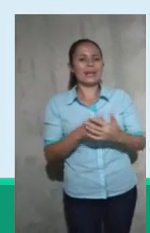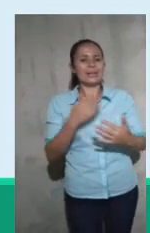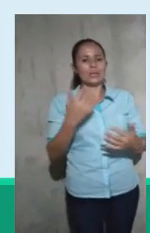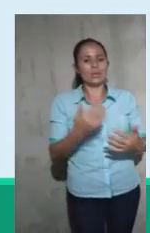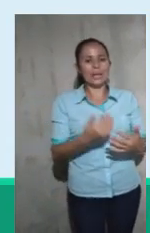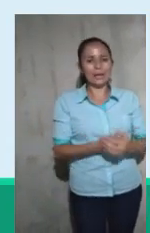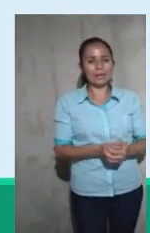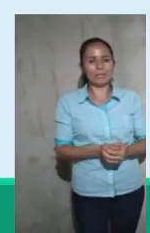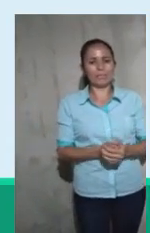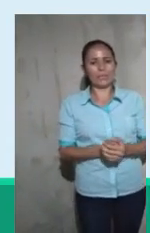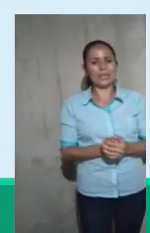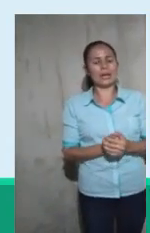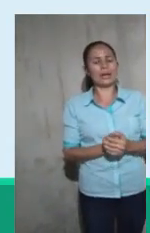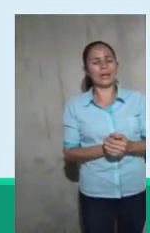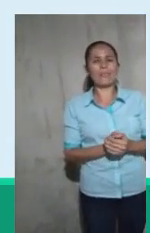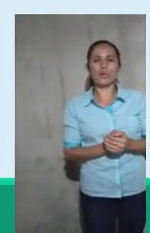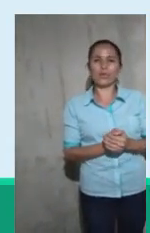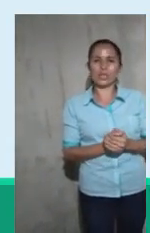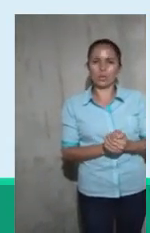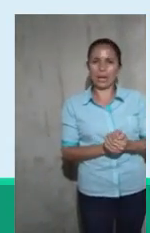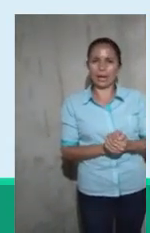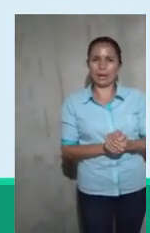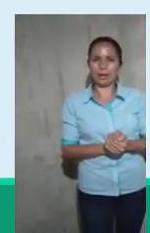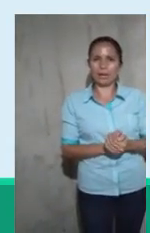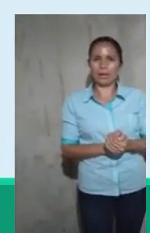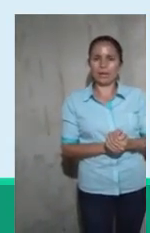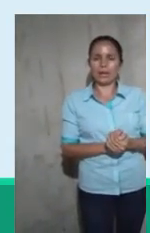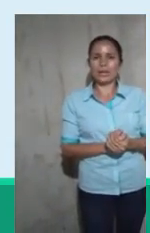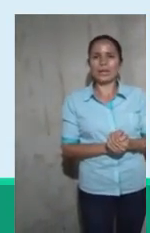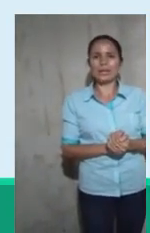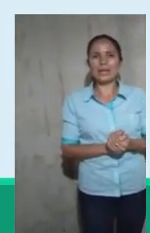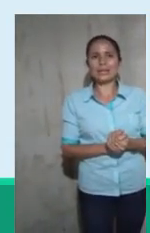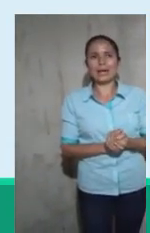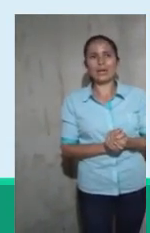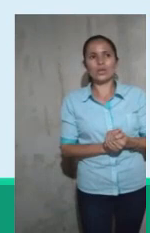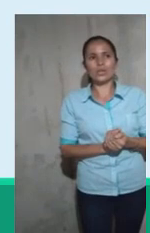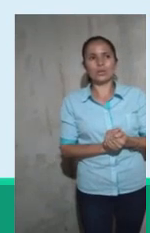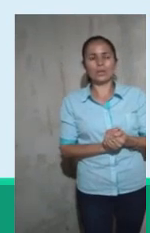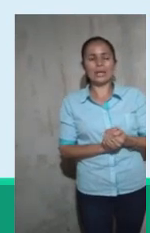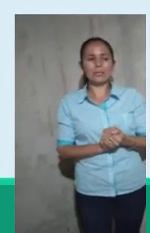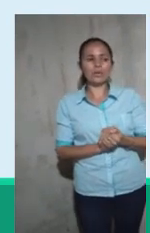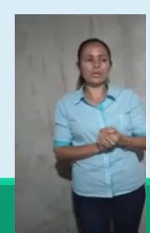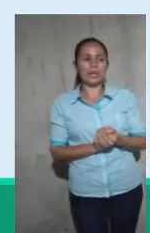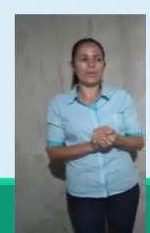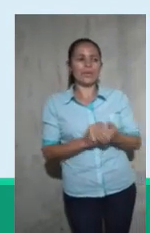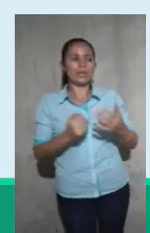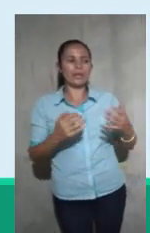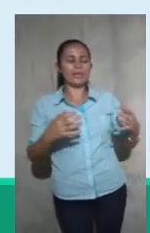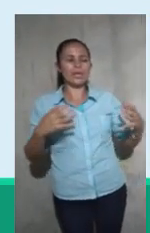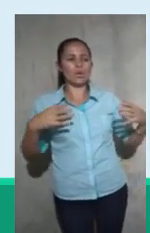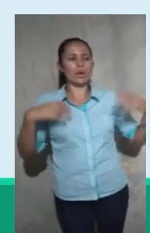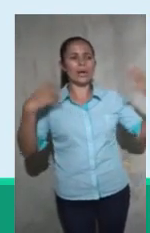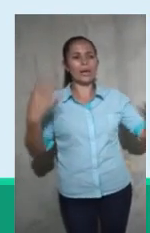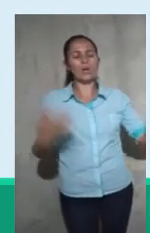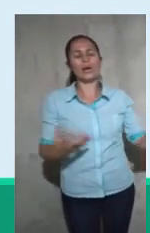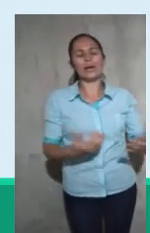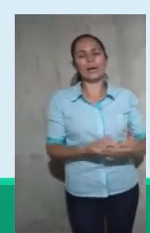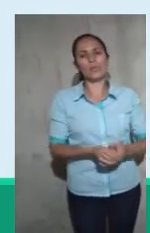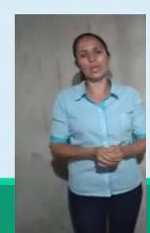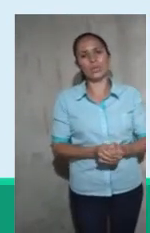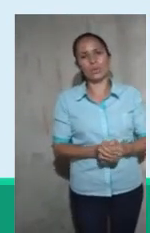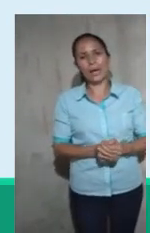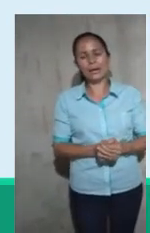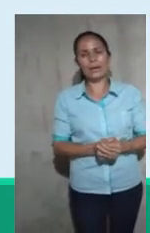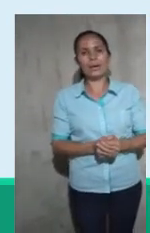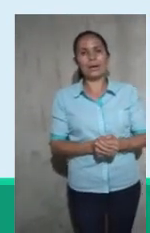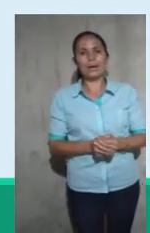saber seleccionar esa carrera profesional. Y es necesario, si no tenemos bien definido qué es lo que